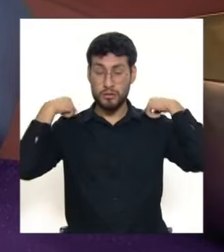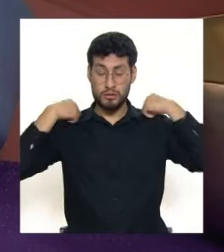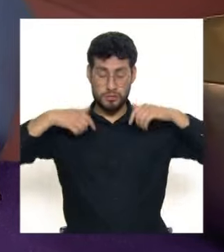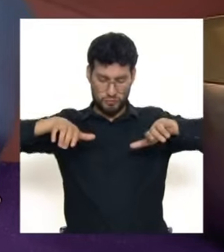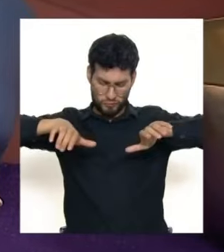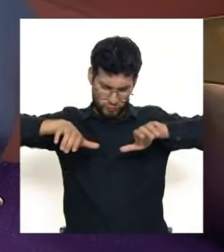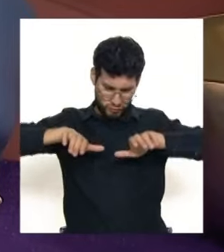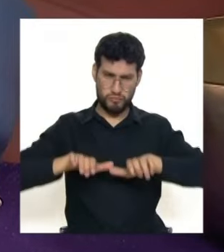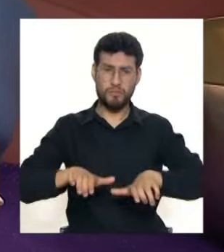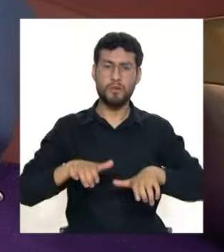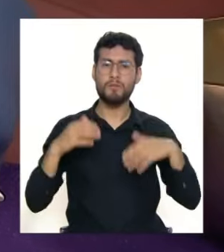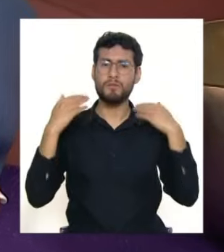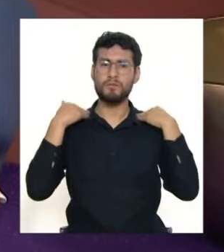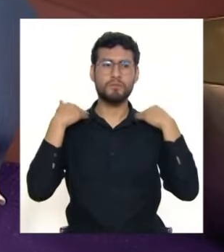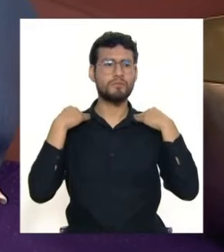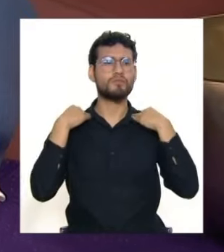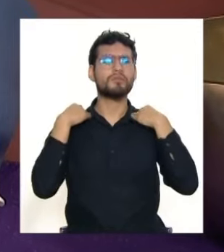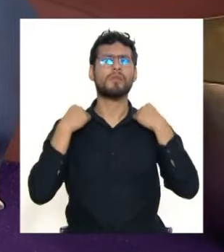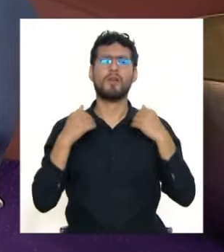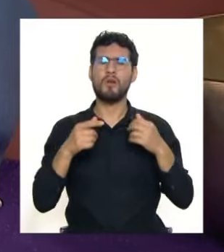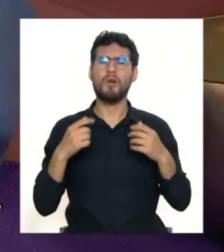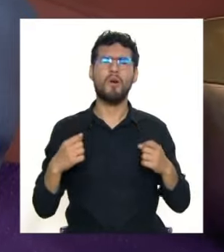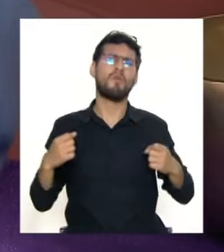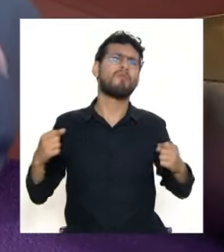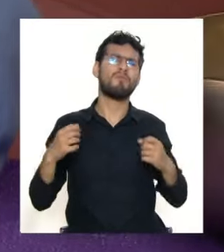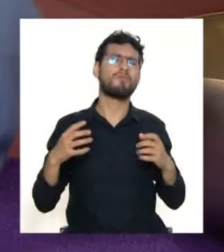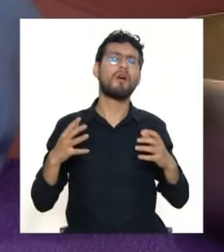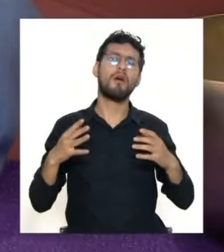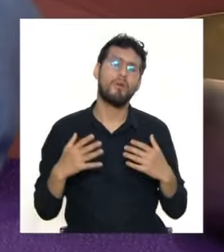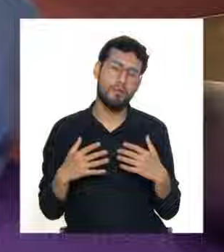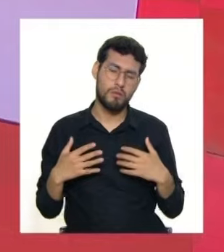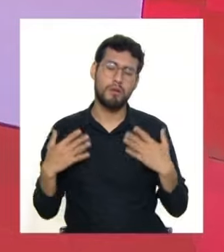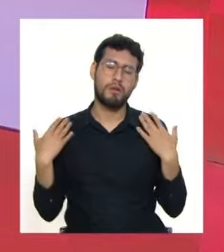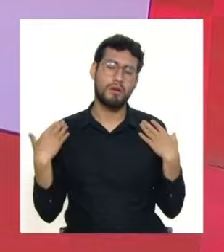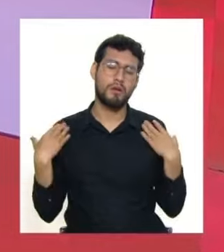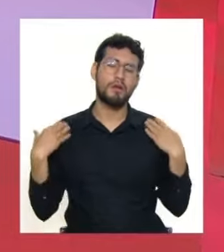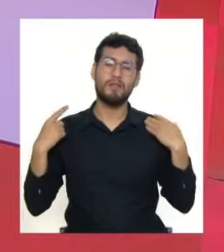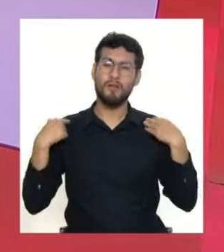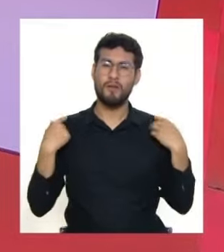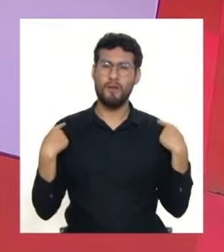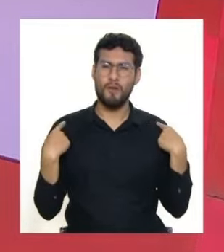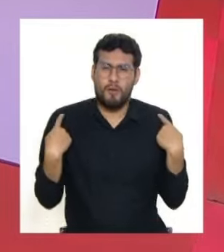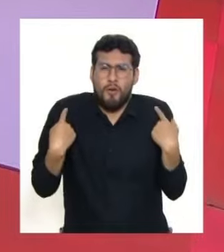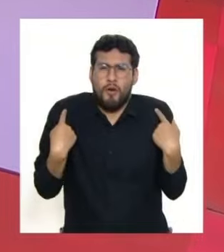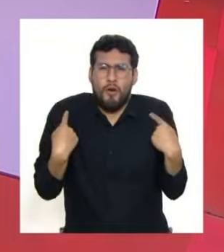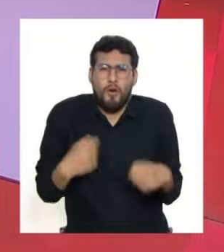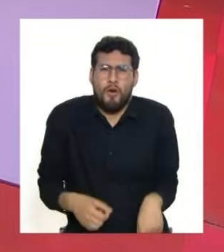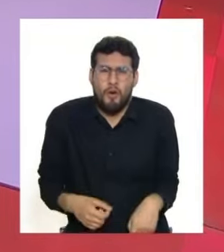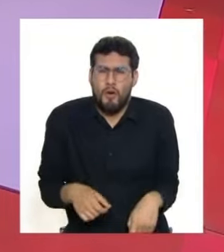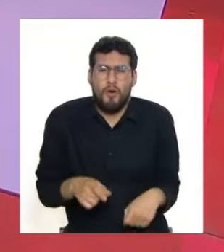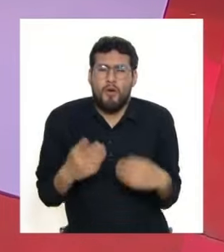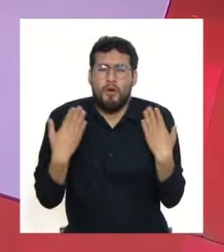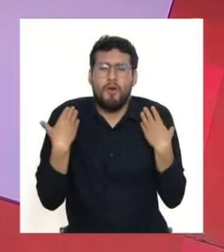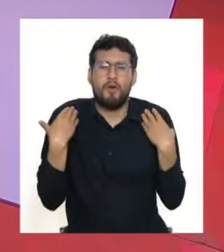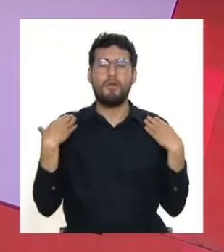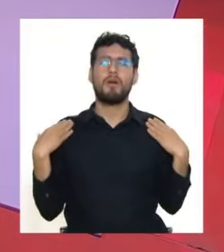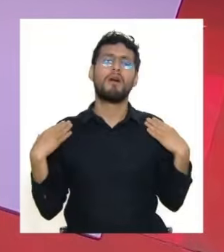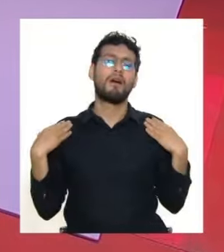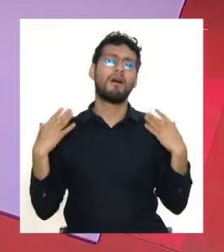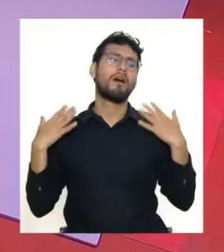hombros para que suelte la tensión en toda la zona de los trapecios, hombros, se abre el